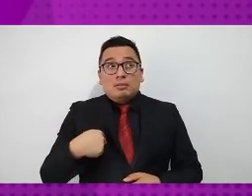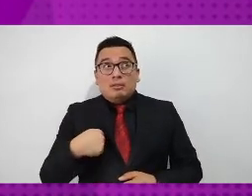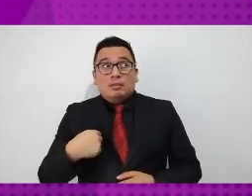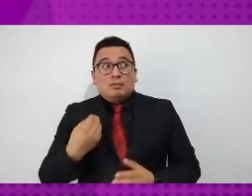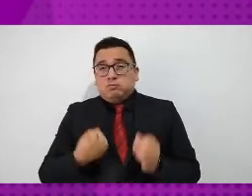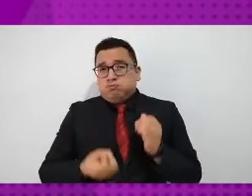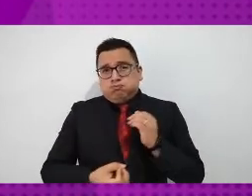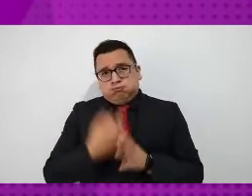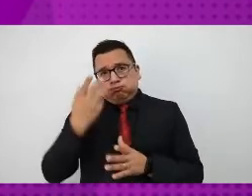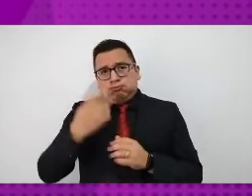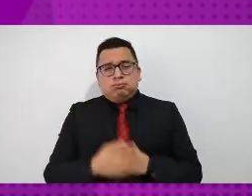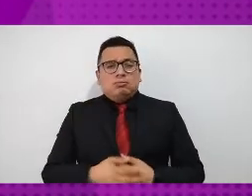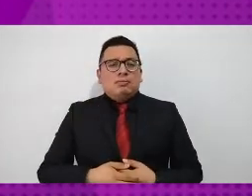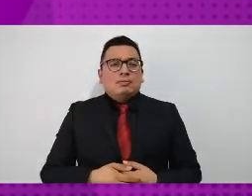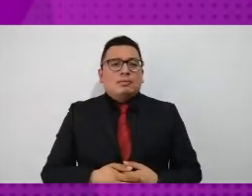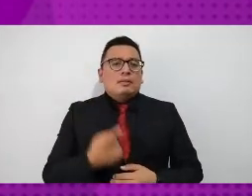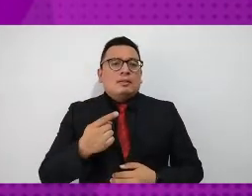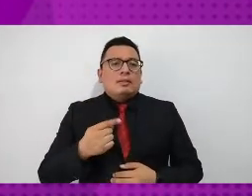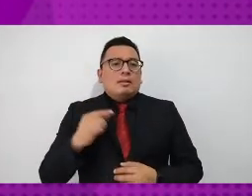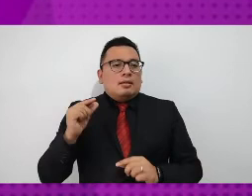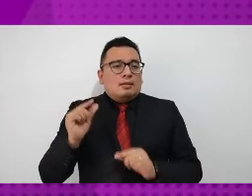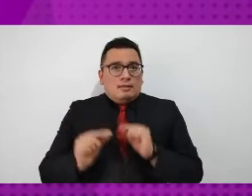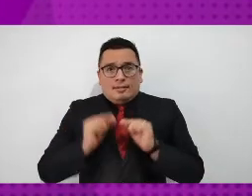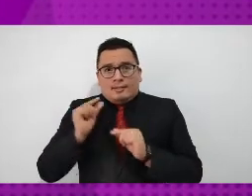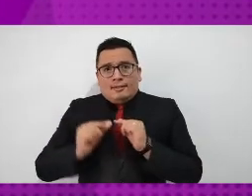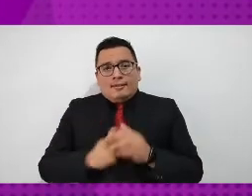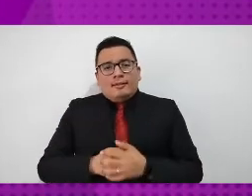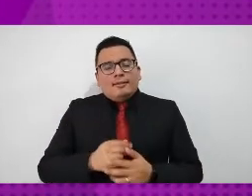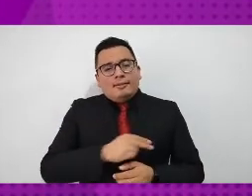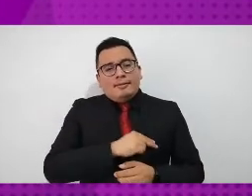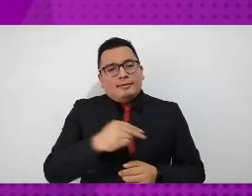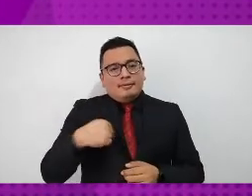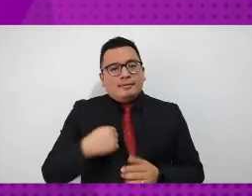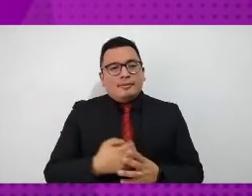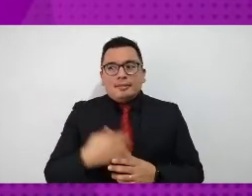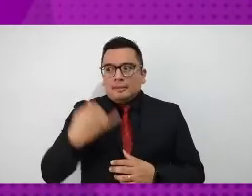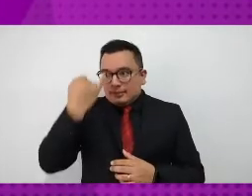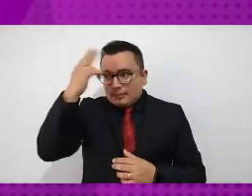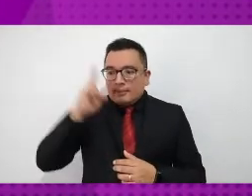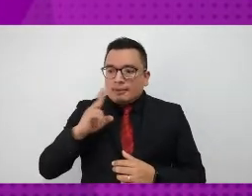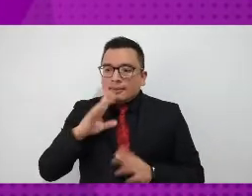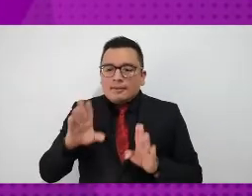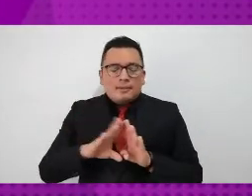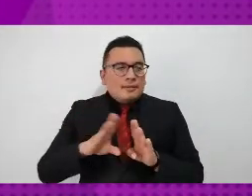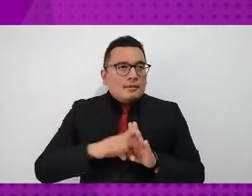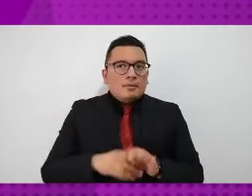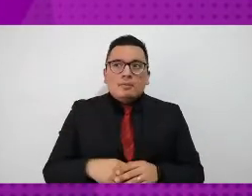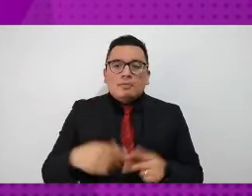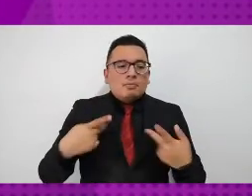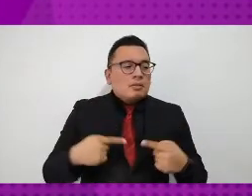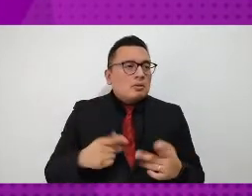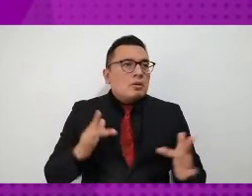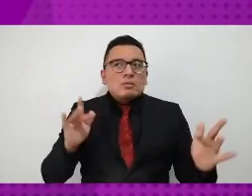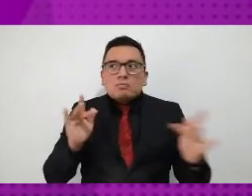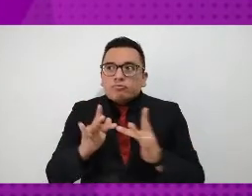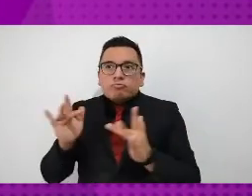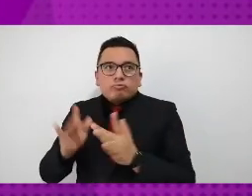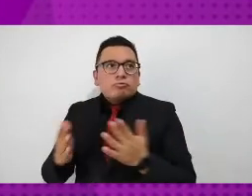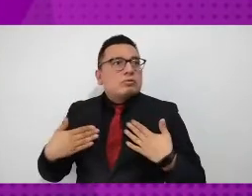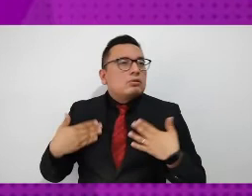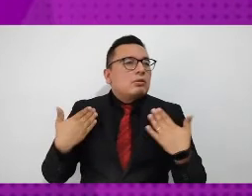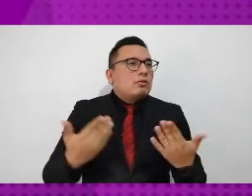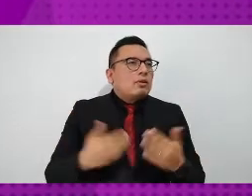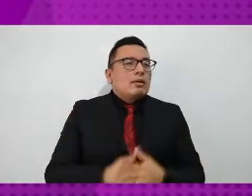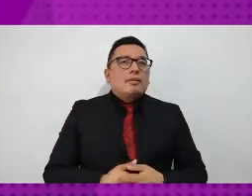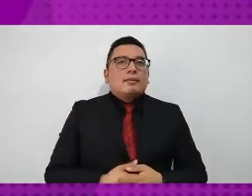y lo digo histórico porque fuimos rompiendo paradigmas la idea era seguir generando este vínculo con la ciudadanía fortalecer el vínculo